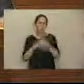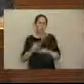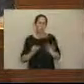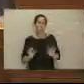Gracias.